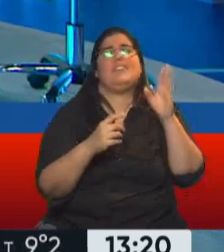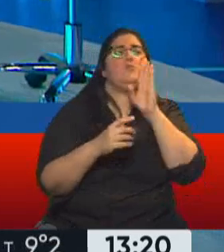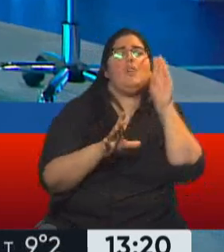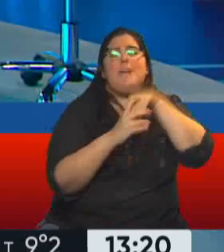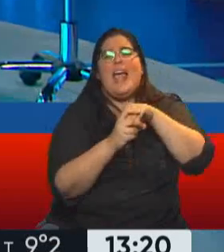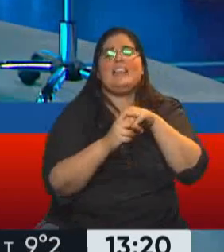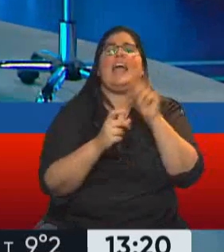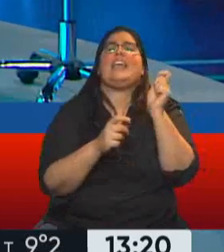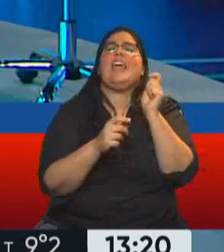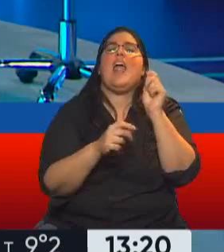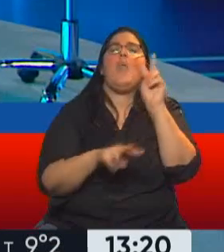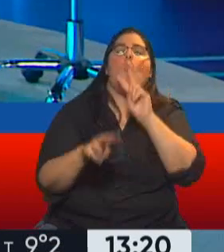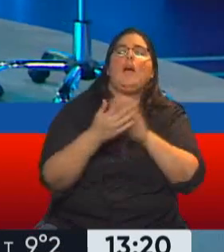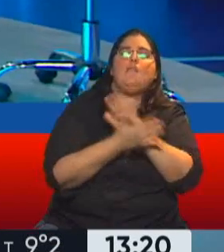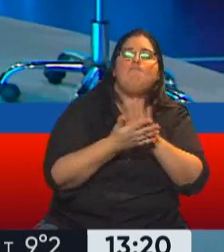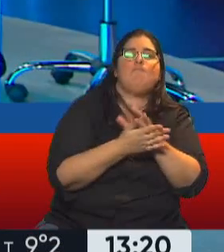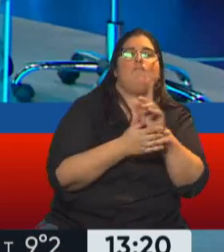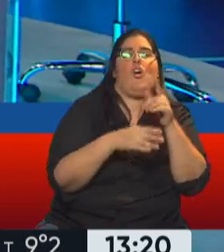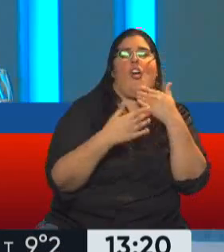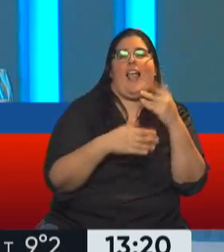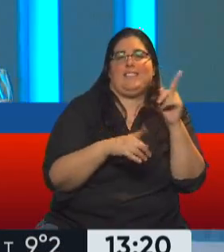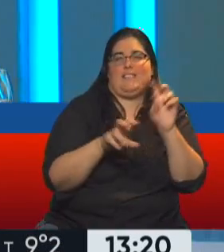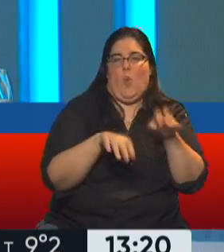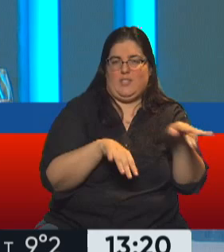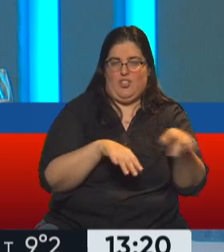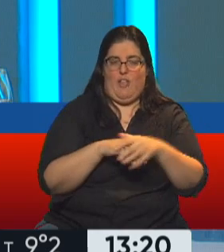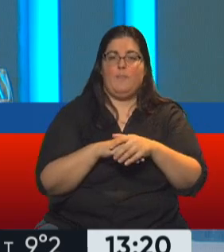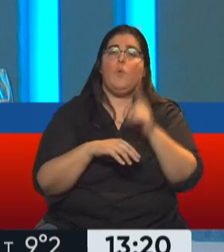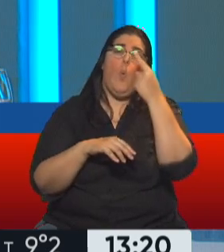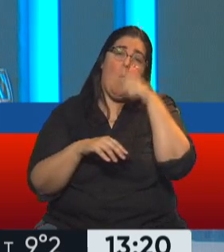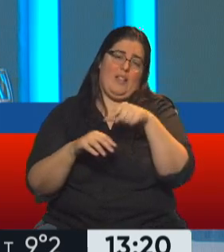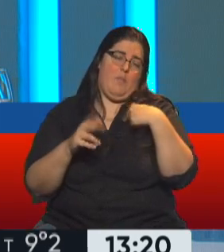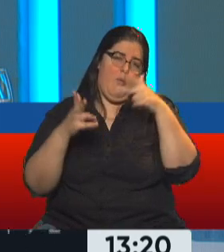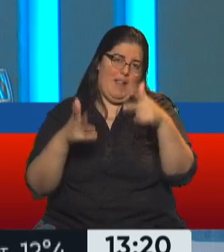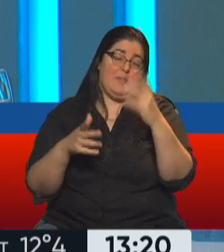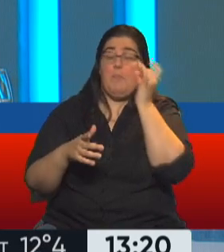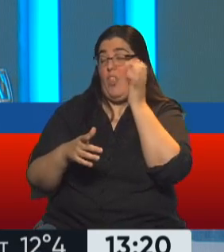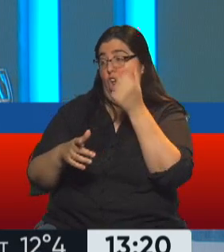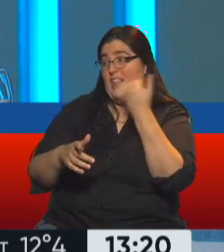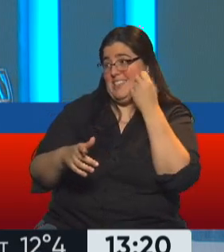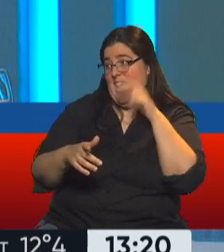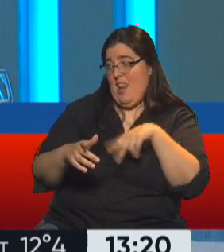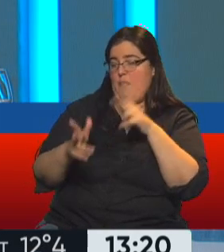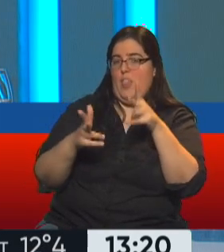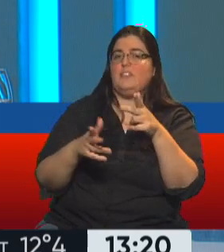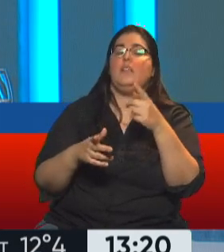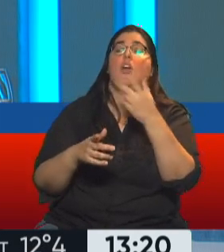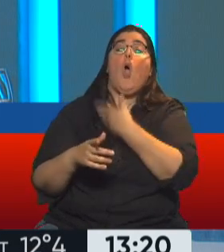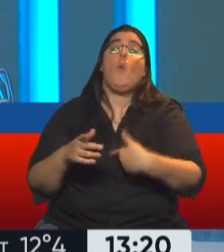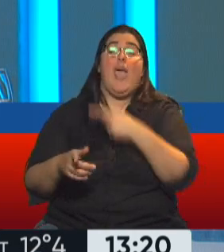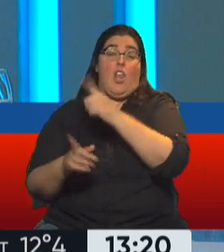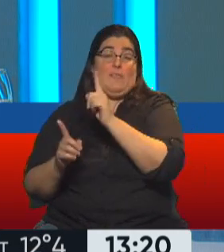quiénes operan en función de eso. Un último punto para terminar, la caracterización que me parece importante, perdona, Yelén, del gobierno de Ortega, que es